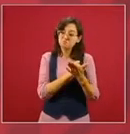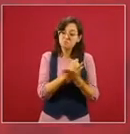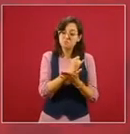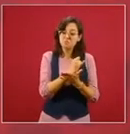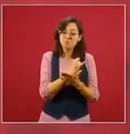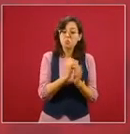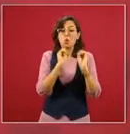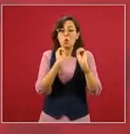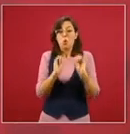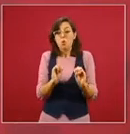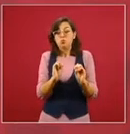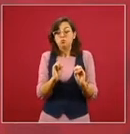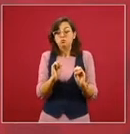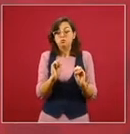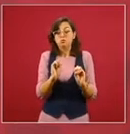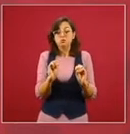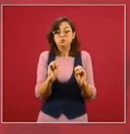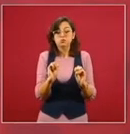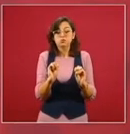o